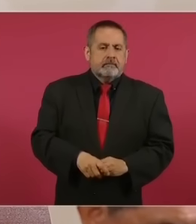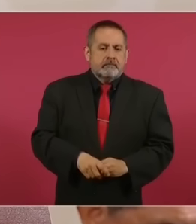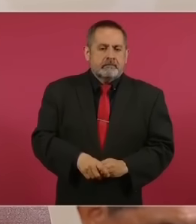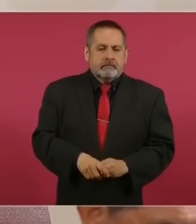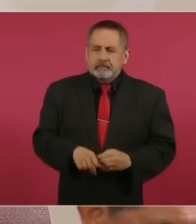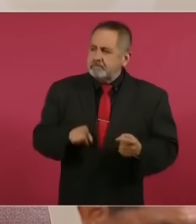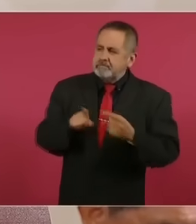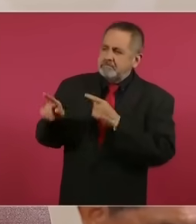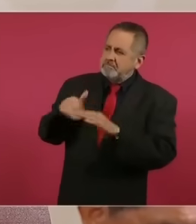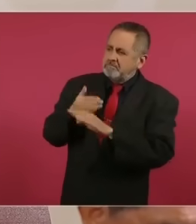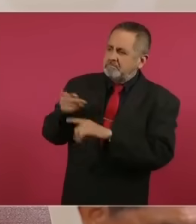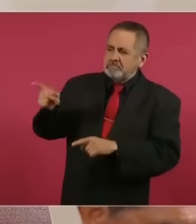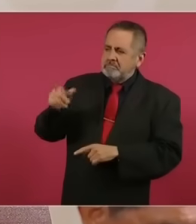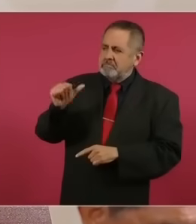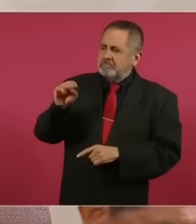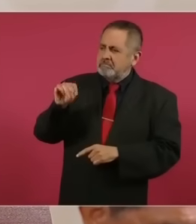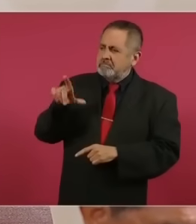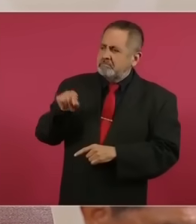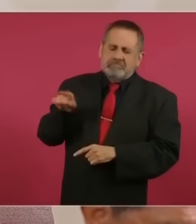cuestionándonos